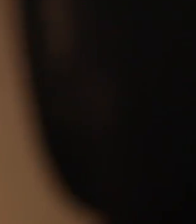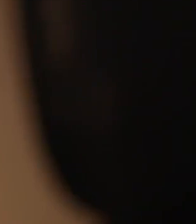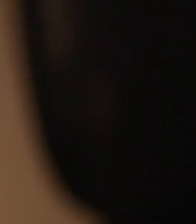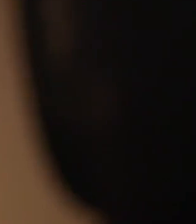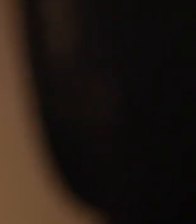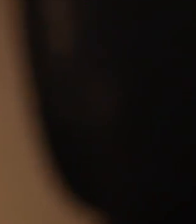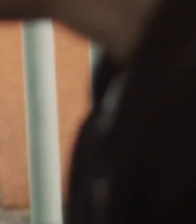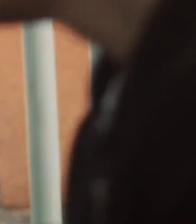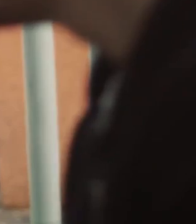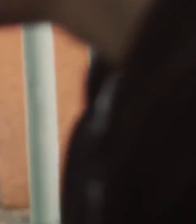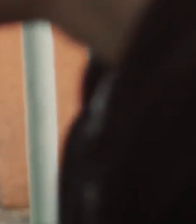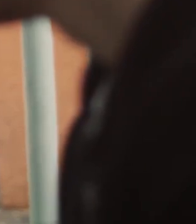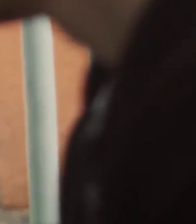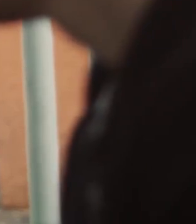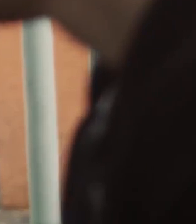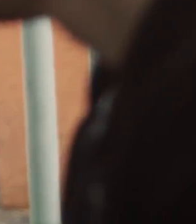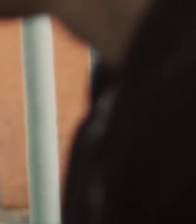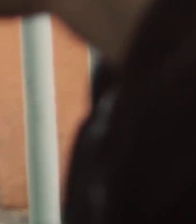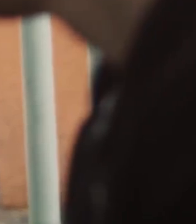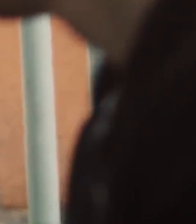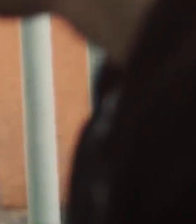Escucha su soledad.